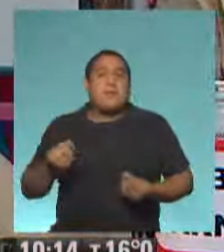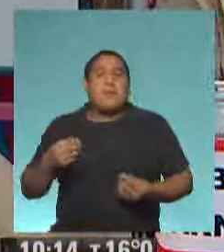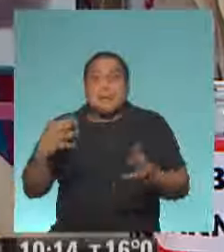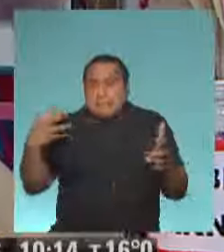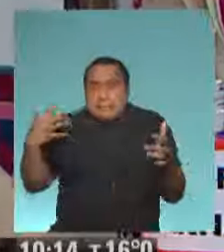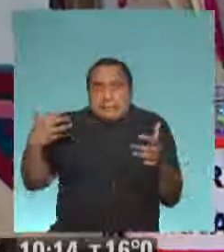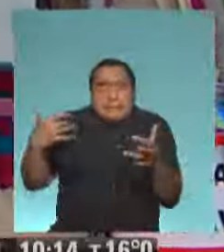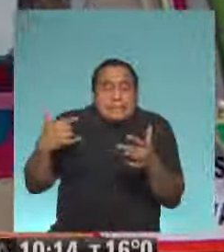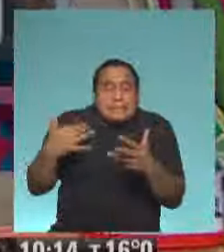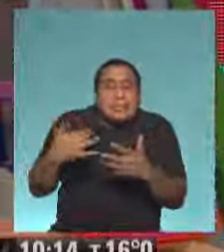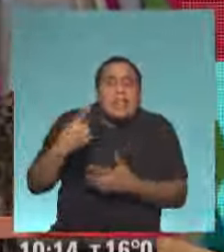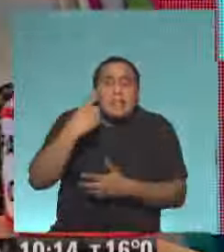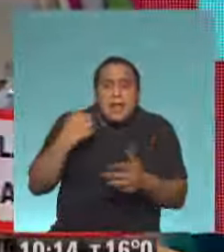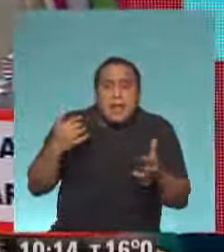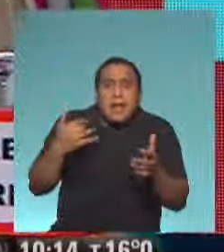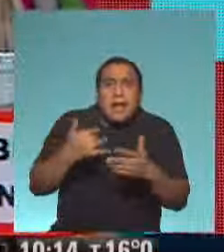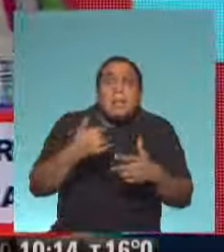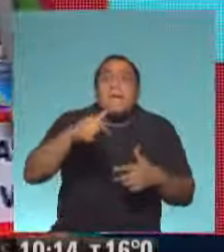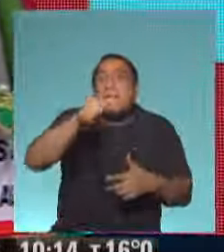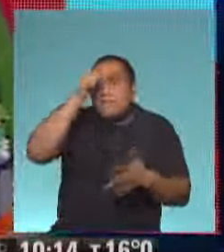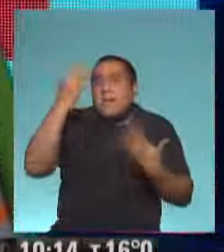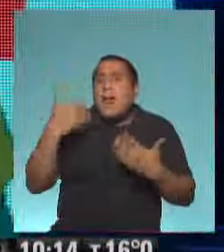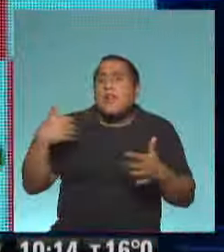¿Cuántos días faltan para el verano?